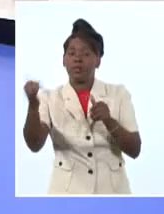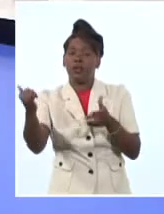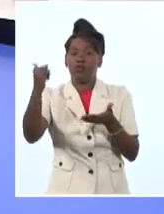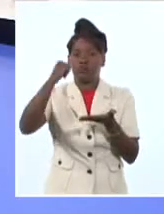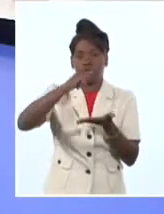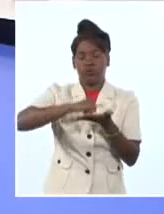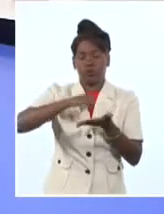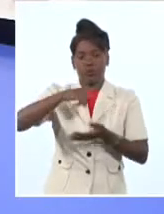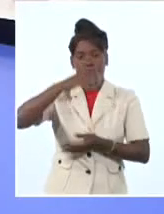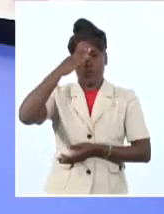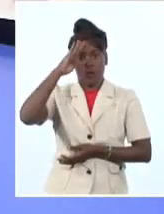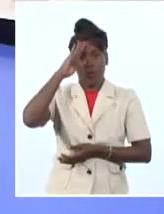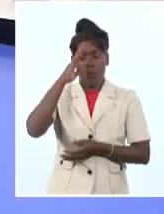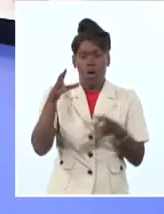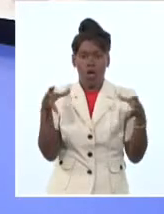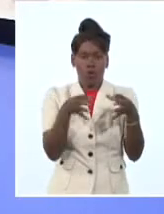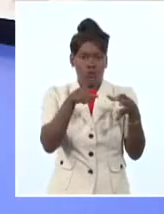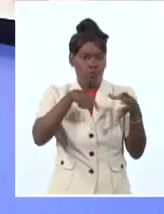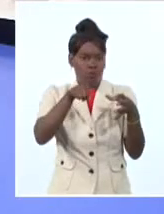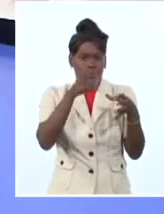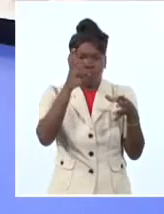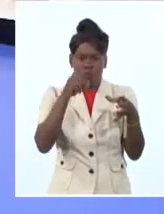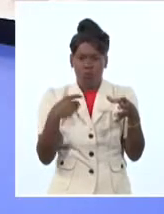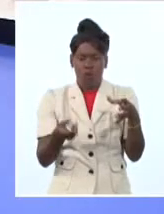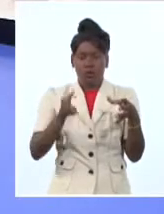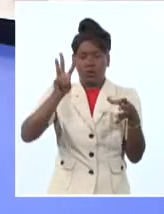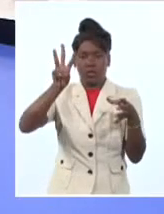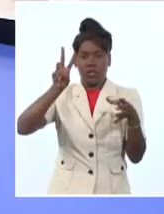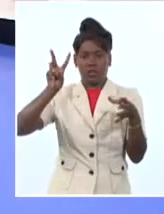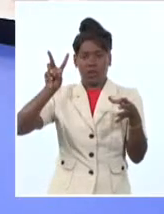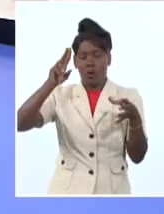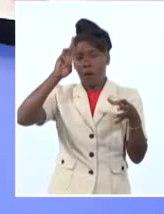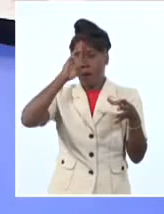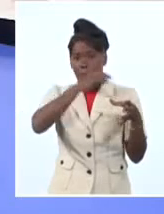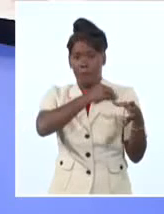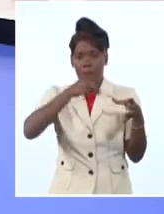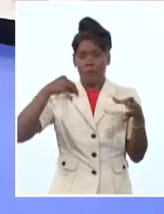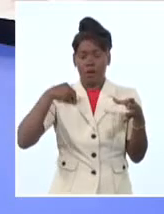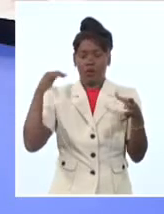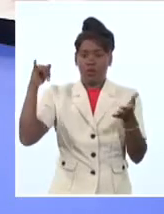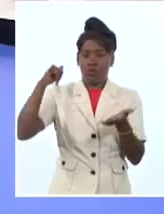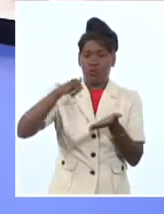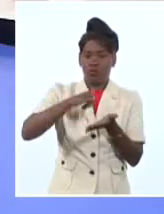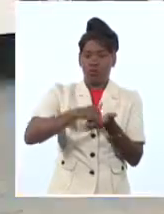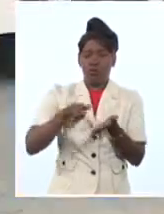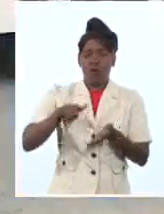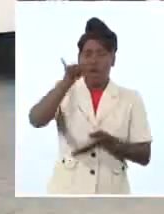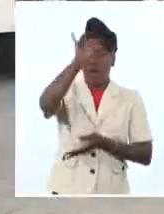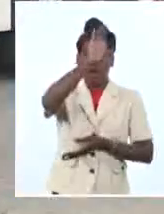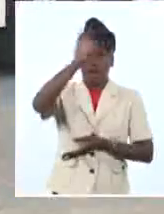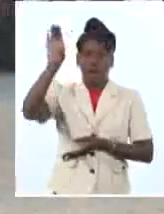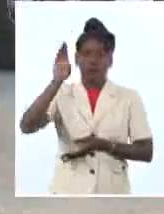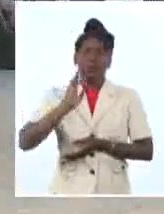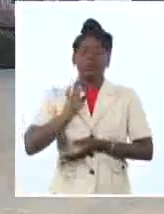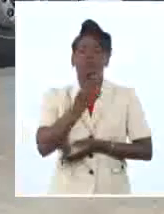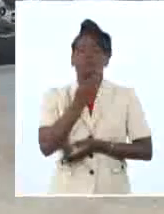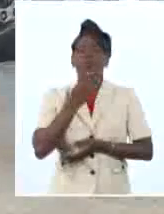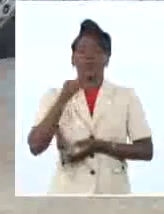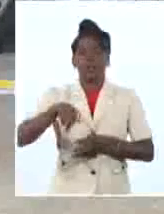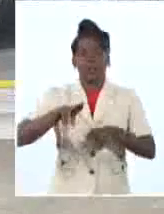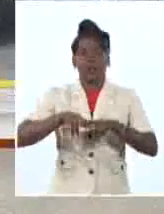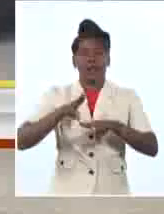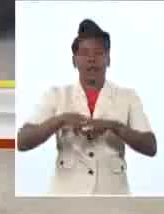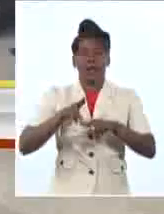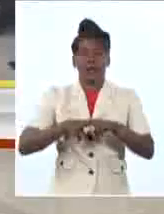integrantes del contingente Internacional Henry riff fueron recibidos en la terminal cinco del Aeropuerto Internacional José Martí aquí en la capital